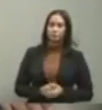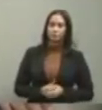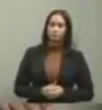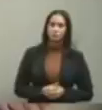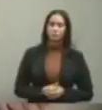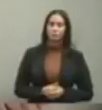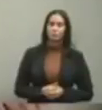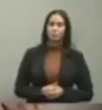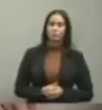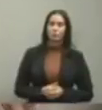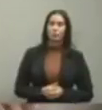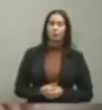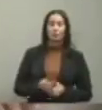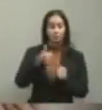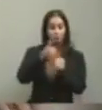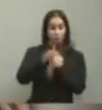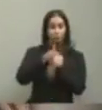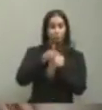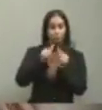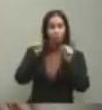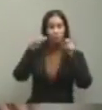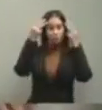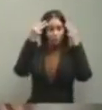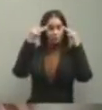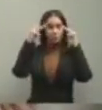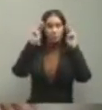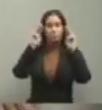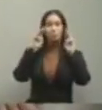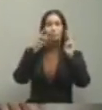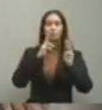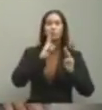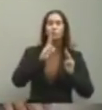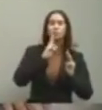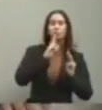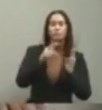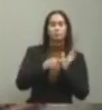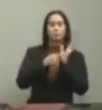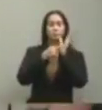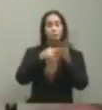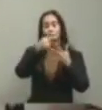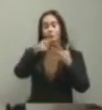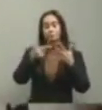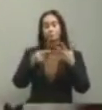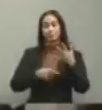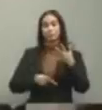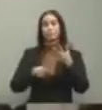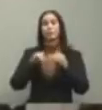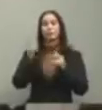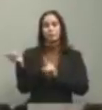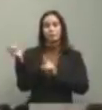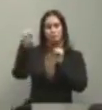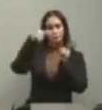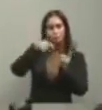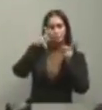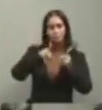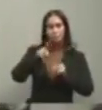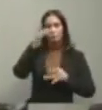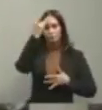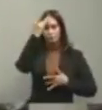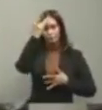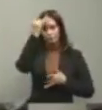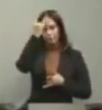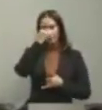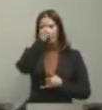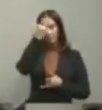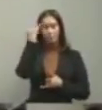lo mismo puede decirse de méxico también que los reportes indican también que tiene procedencia italiana el